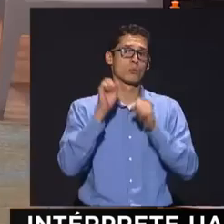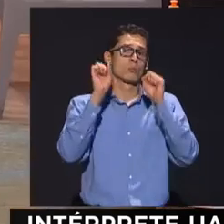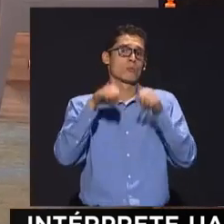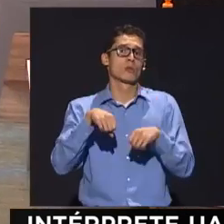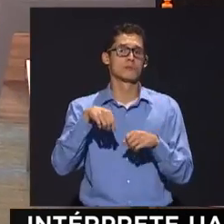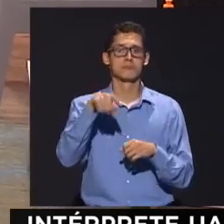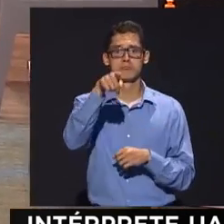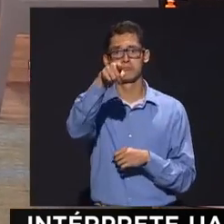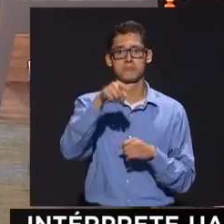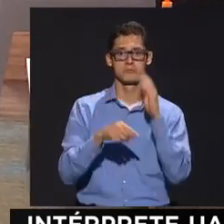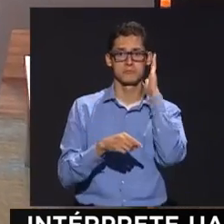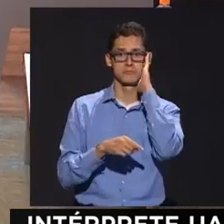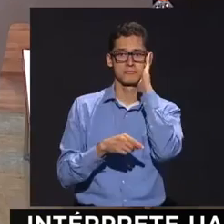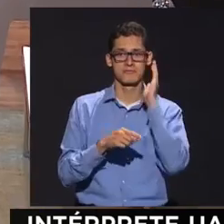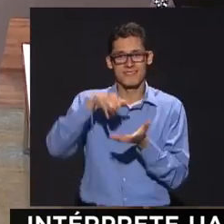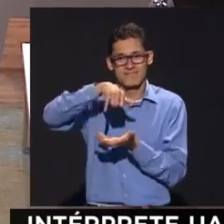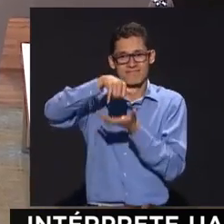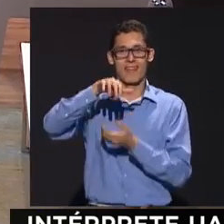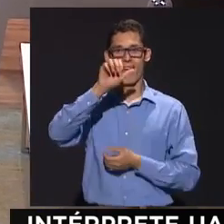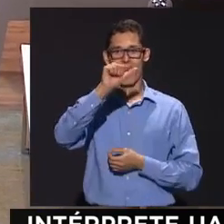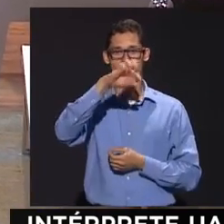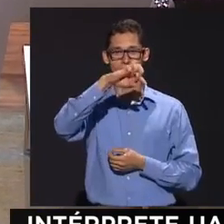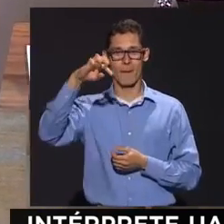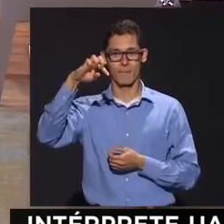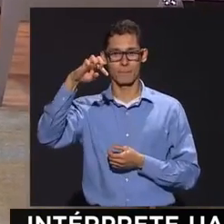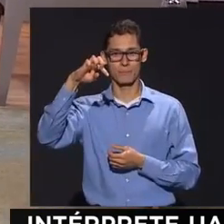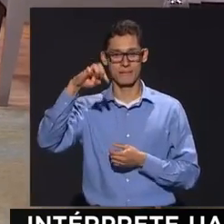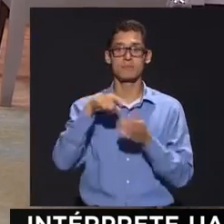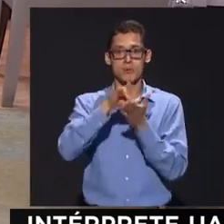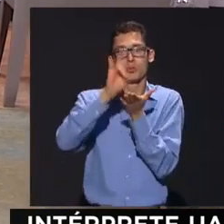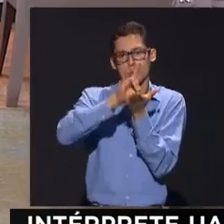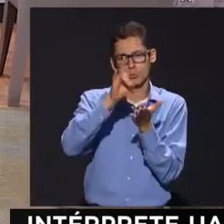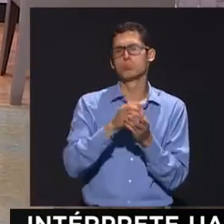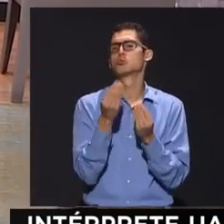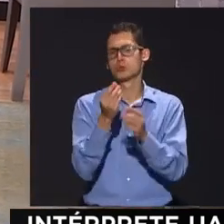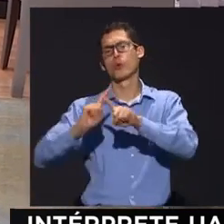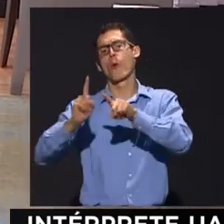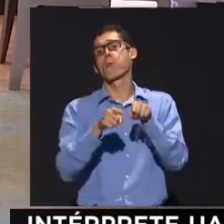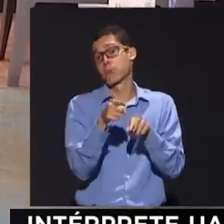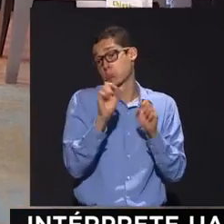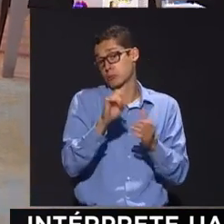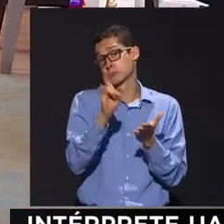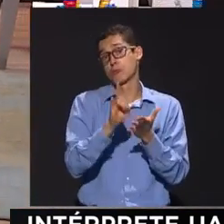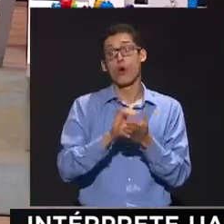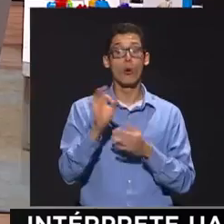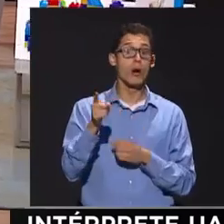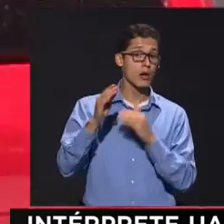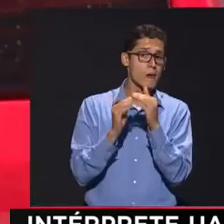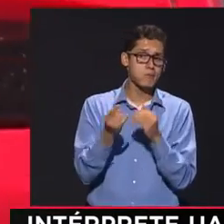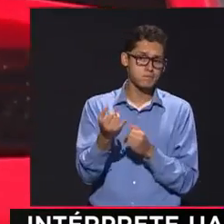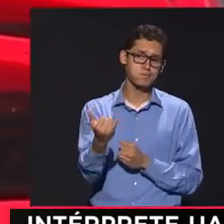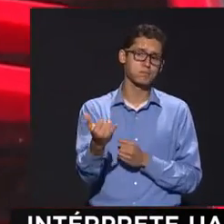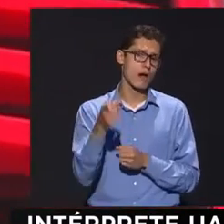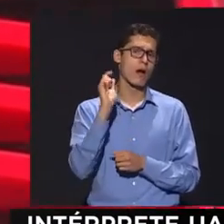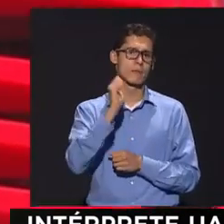es un buen afinador y también tenemos si tienen algún instrumento en casa como esta melódica que yo tengo que